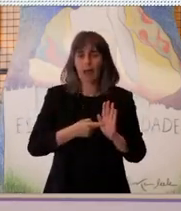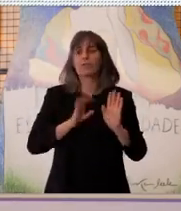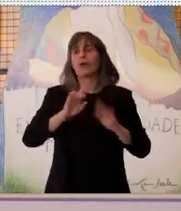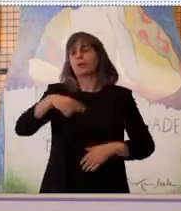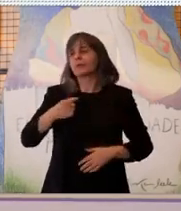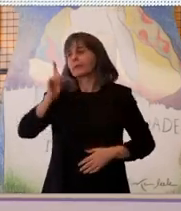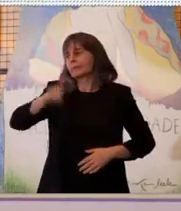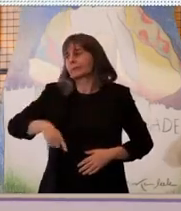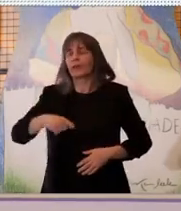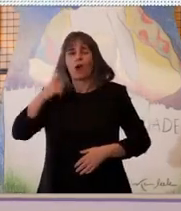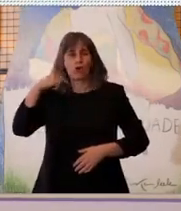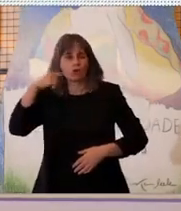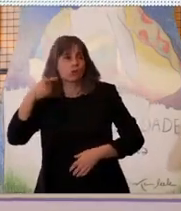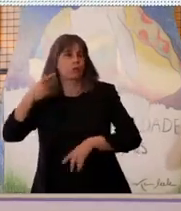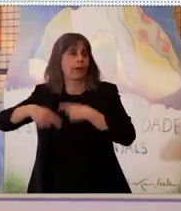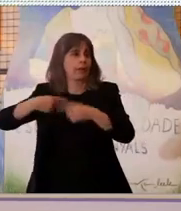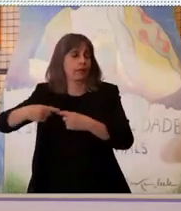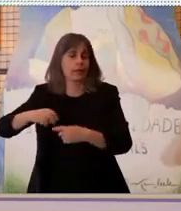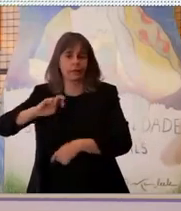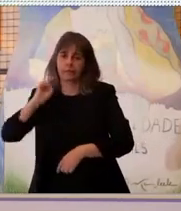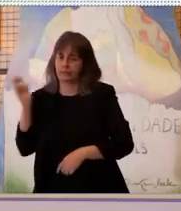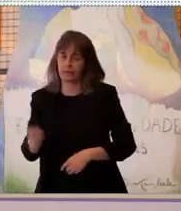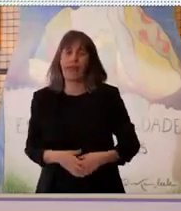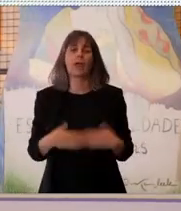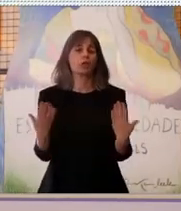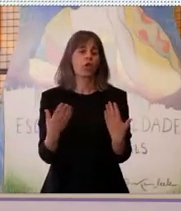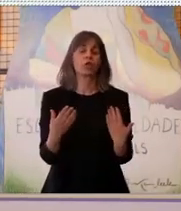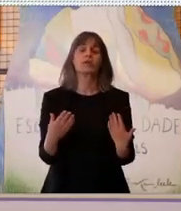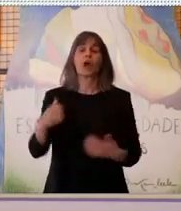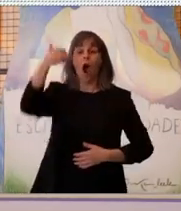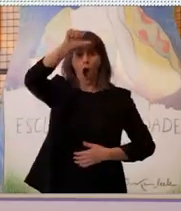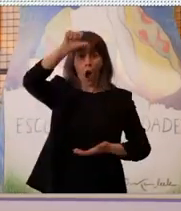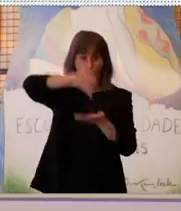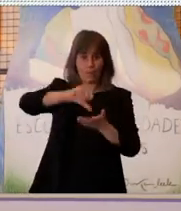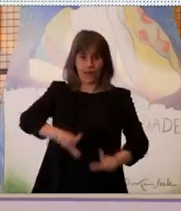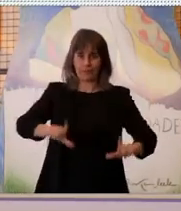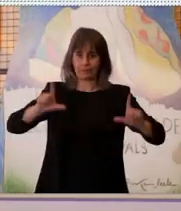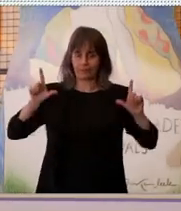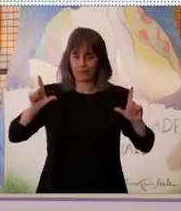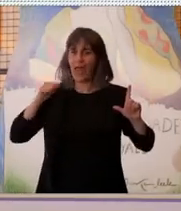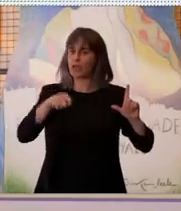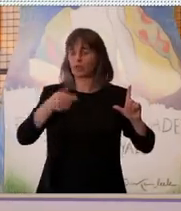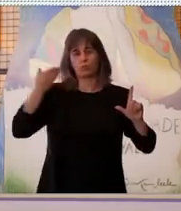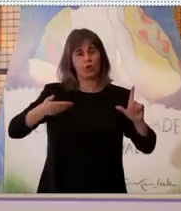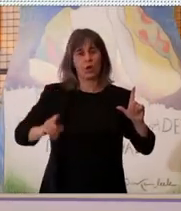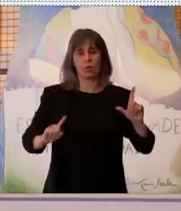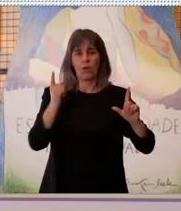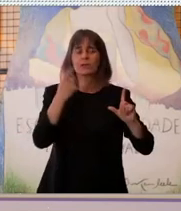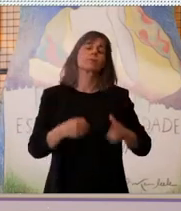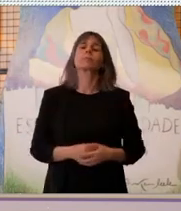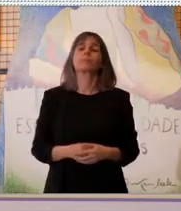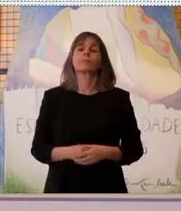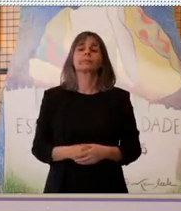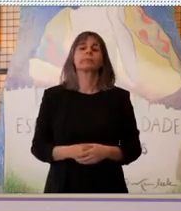simbólica etcétera En fin Entonces el androcentrismo diría que es el punto el punto Marco no y luego pues claro